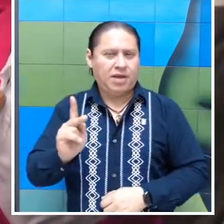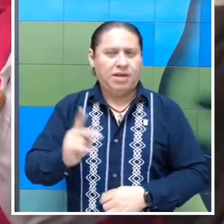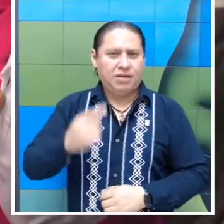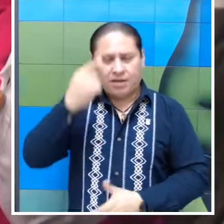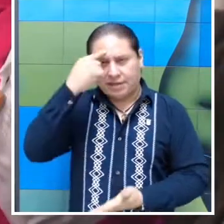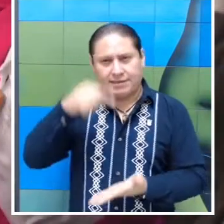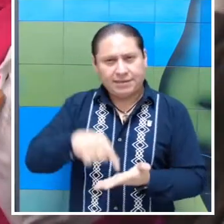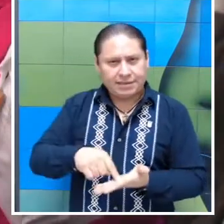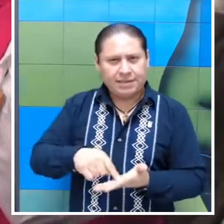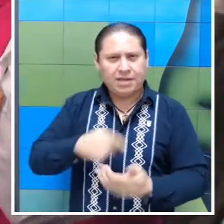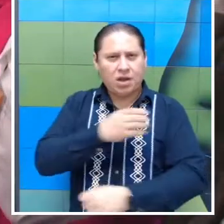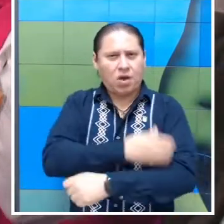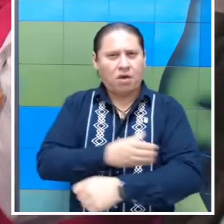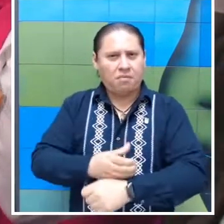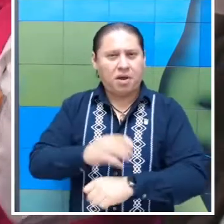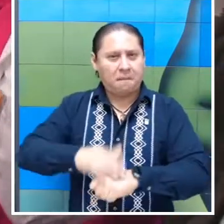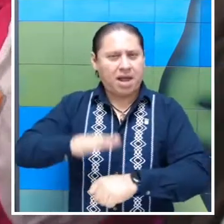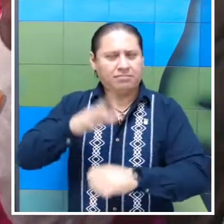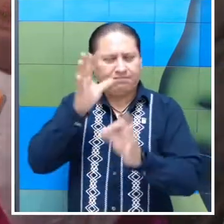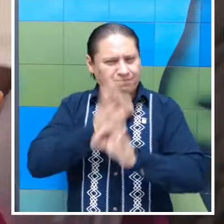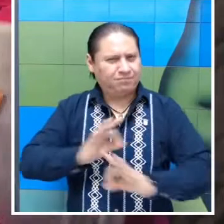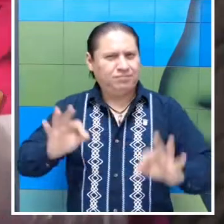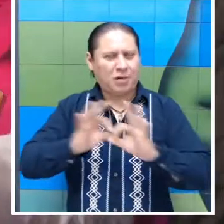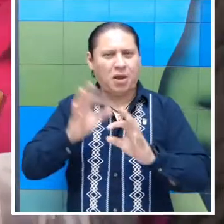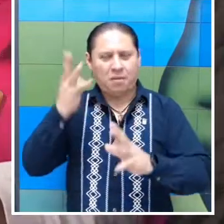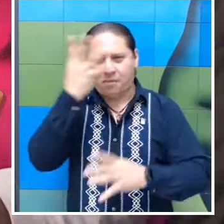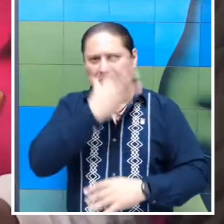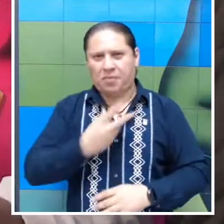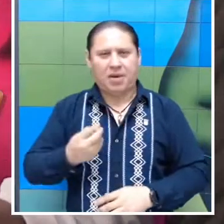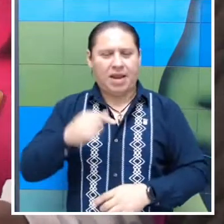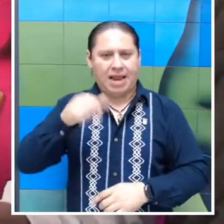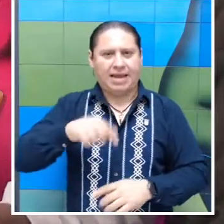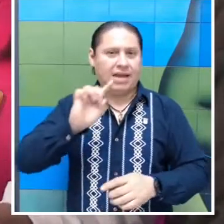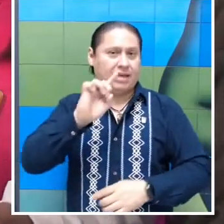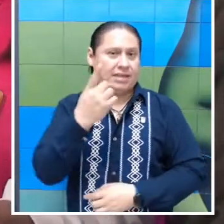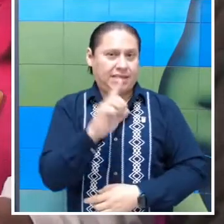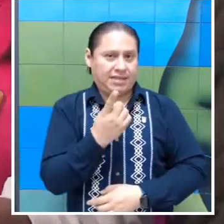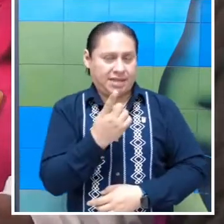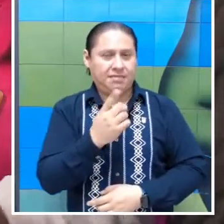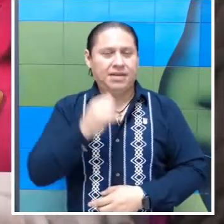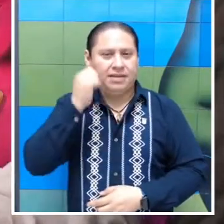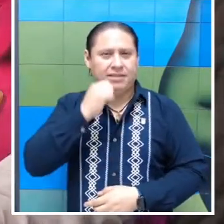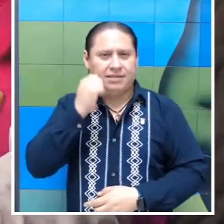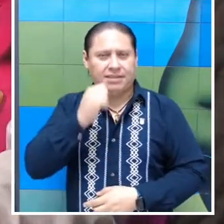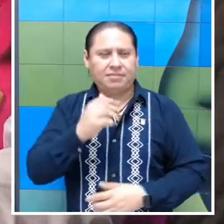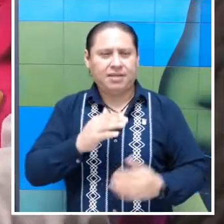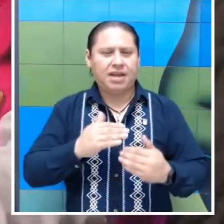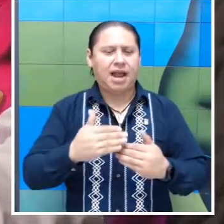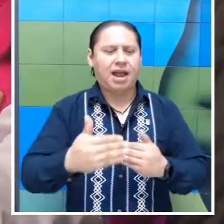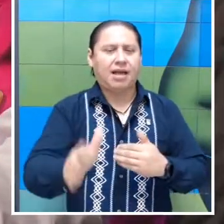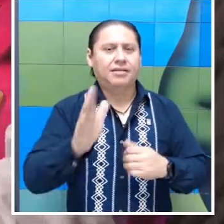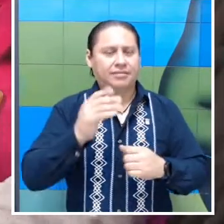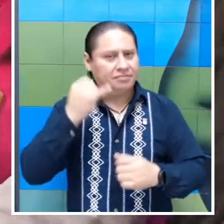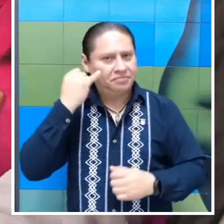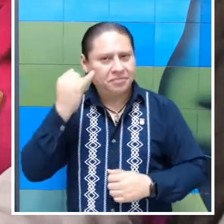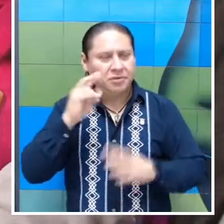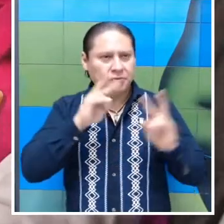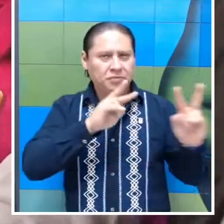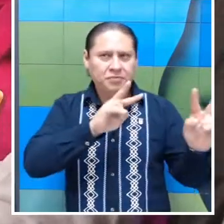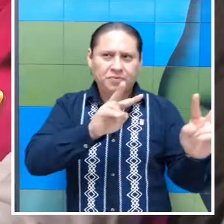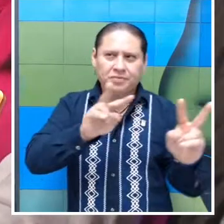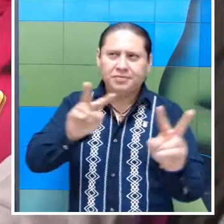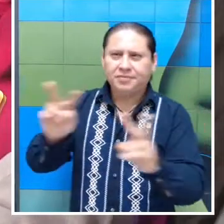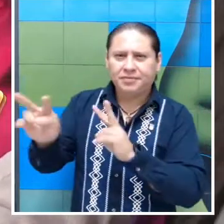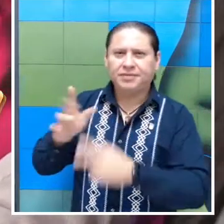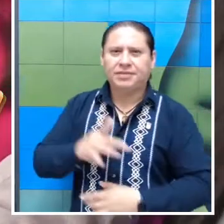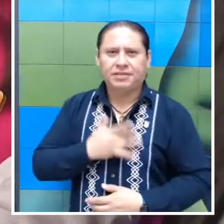que cuando viene acompañado de algo tan bonito, y más en estas épocas que ya se avecinan y que ya podemos ver en todos lados